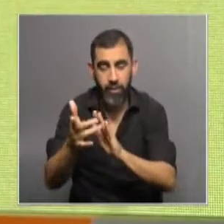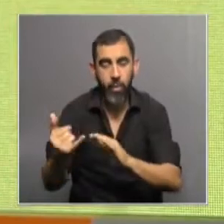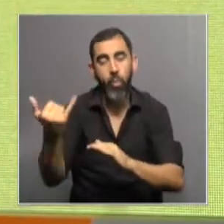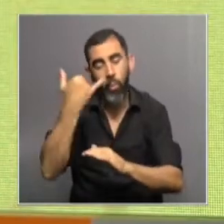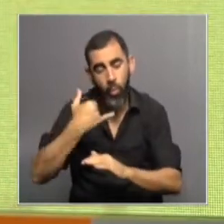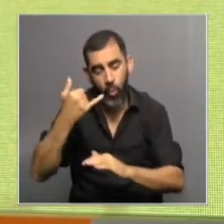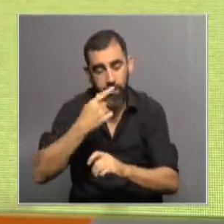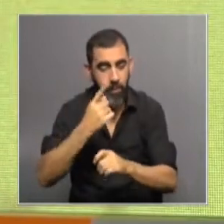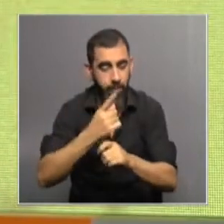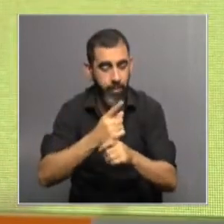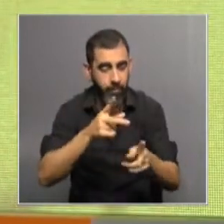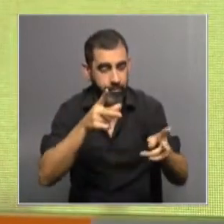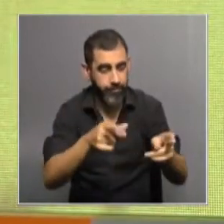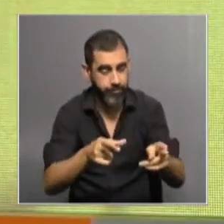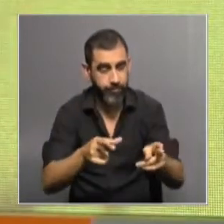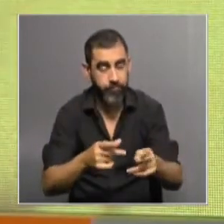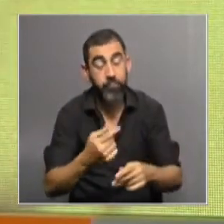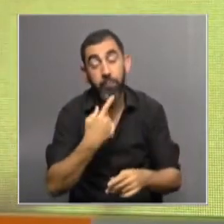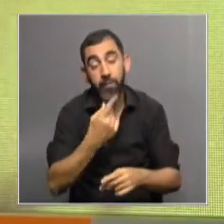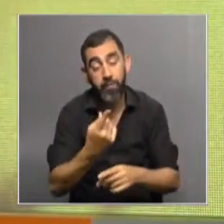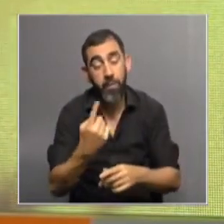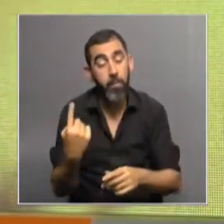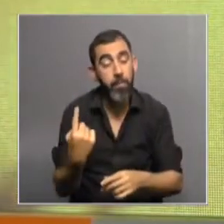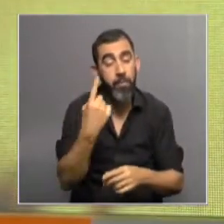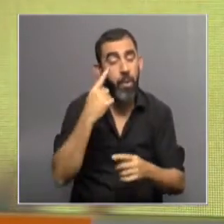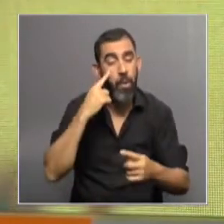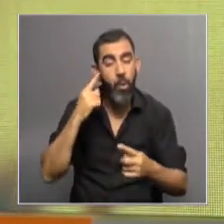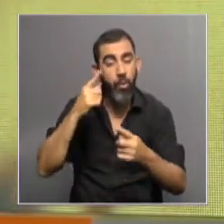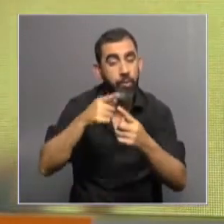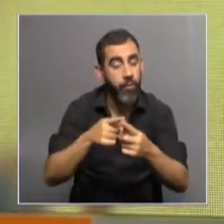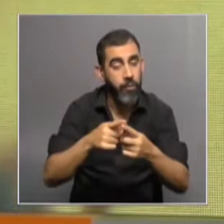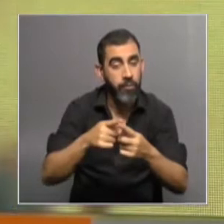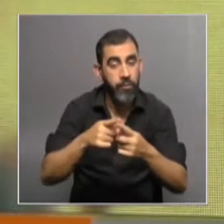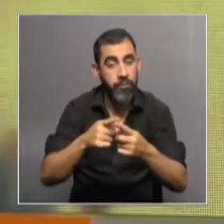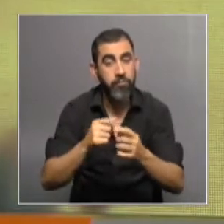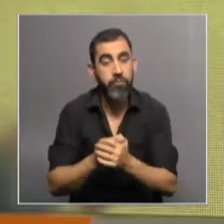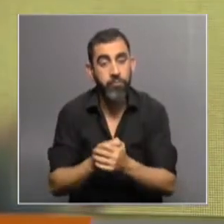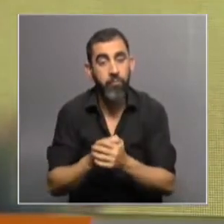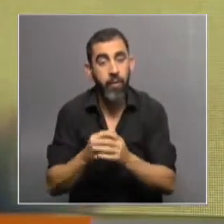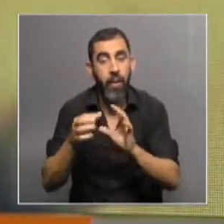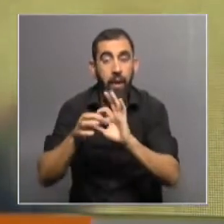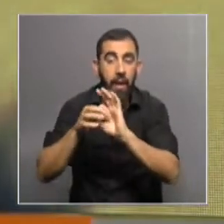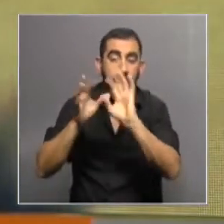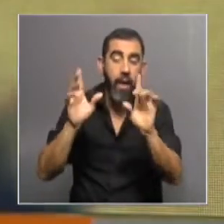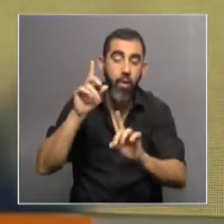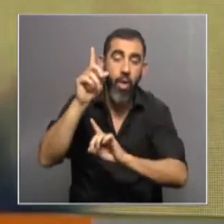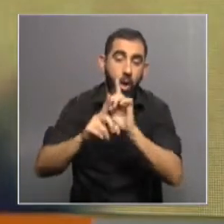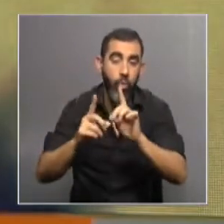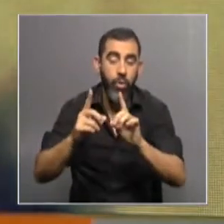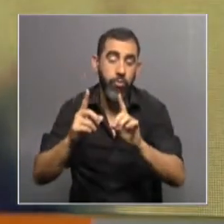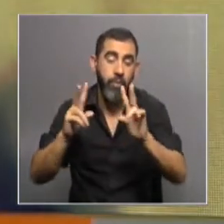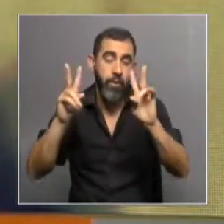ahora en el primer tape nos decía que uno de los principales objetivos que tiene justamente es el desclarecimiento de casos